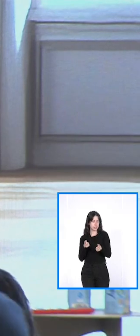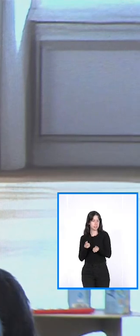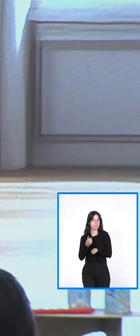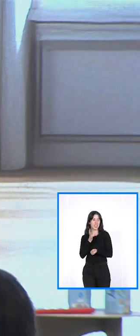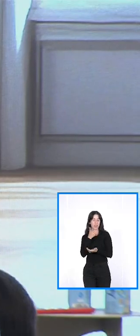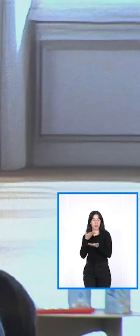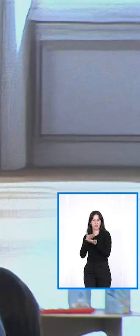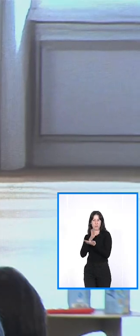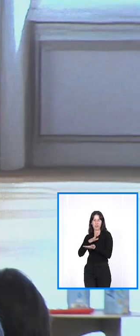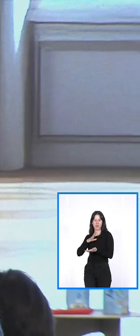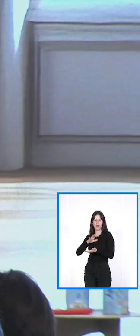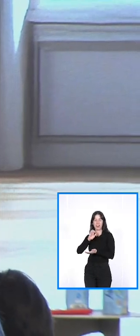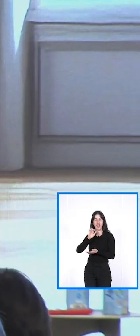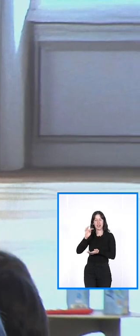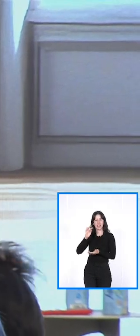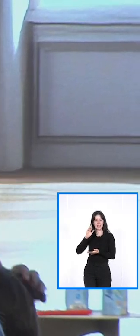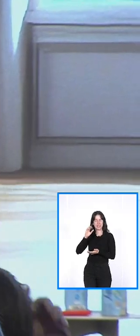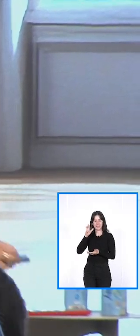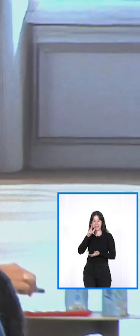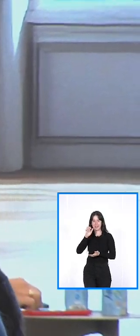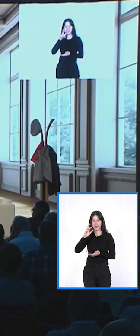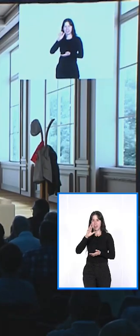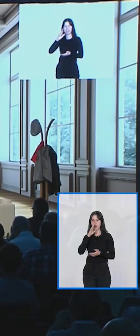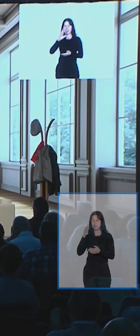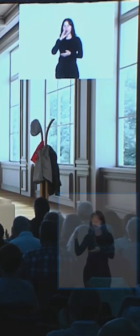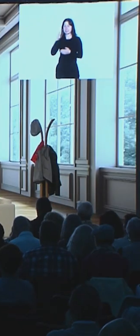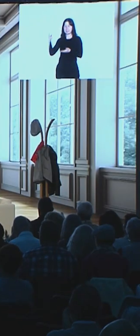favor a Ester Que suba y nos diga eh qué toca